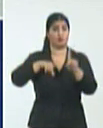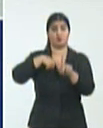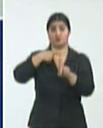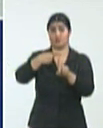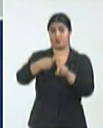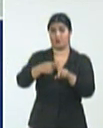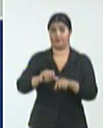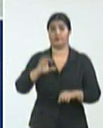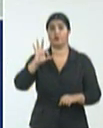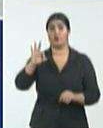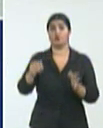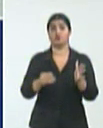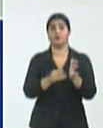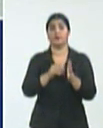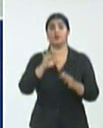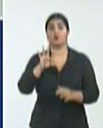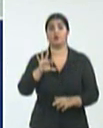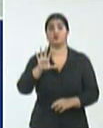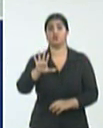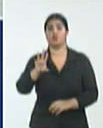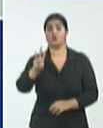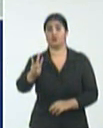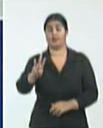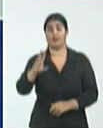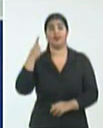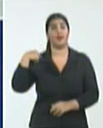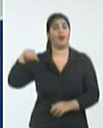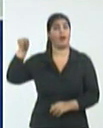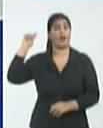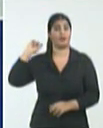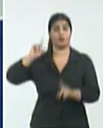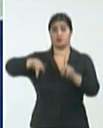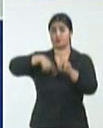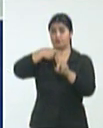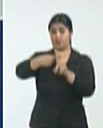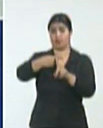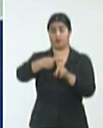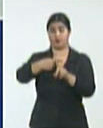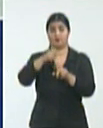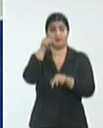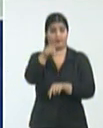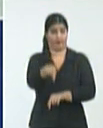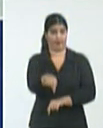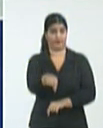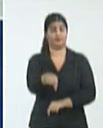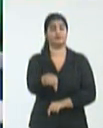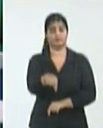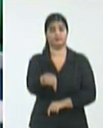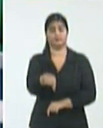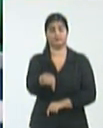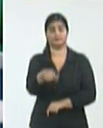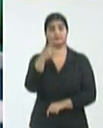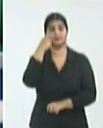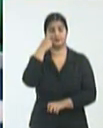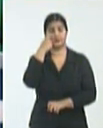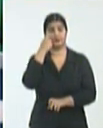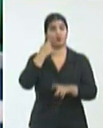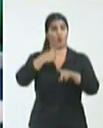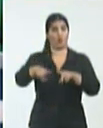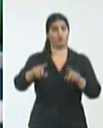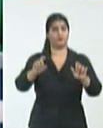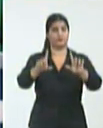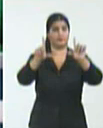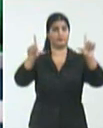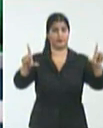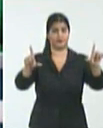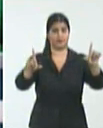8.853 diagnosticados ayer, como se puede ver en el gráfico que van a poner ahora,